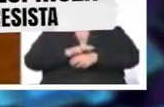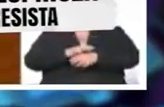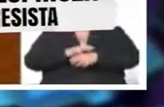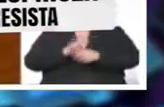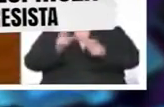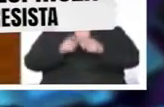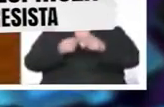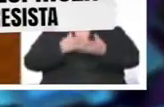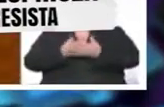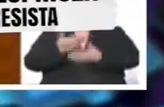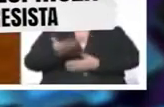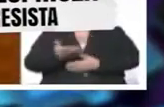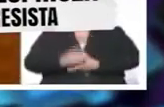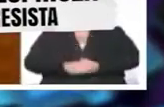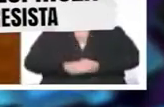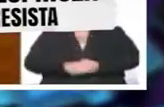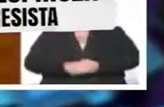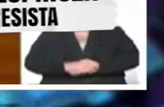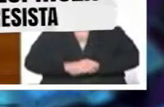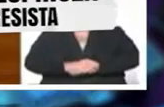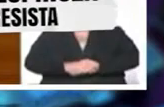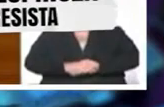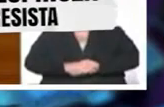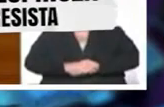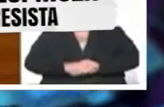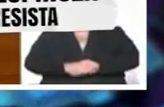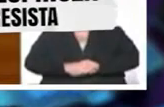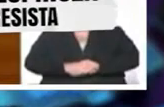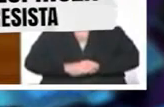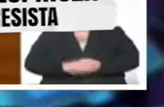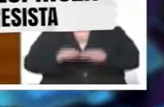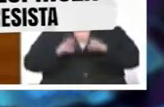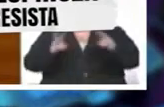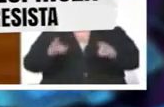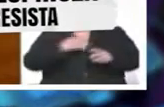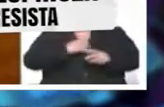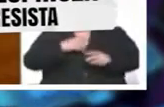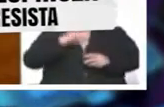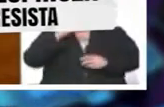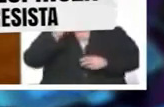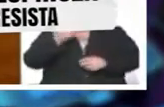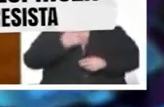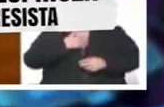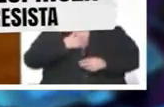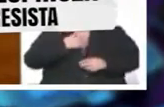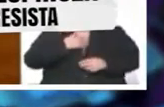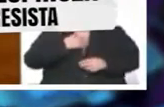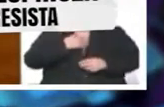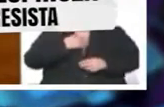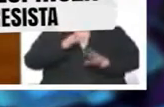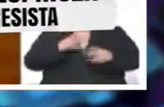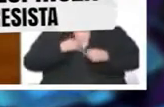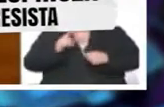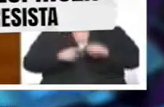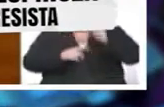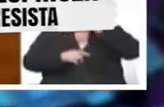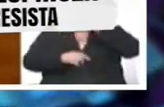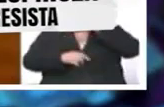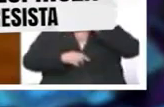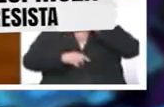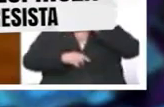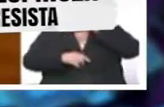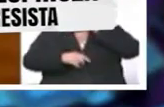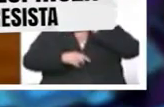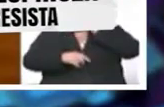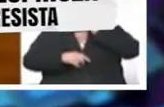congresista ha presentado la mesa directiva no puede creo yo decidir si acepta o no un certificado